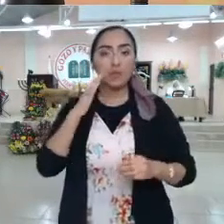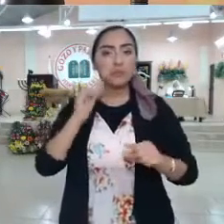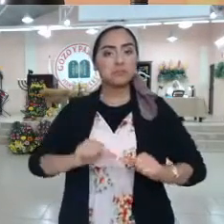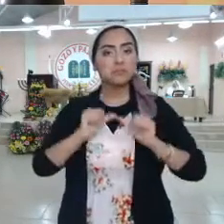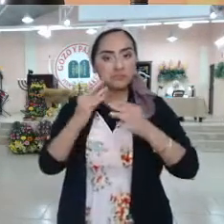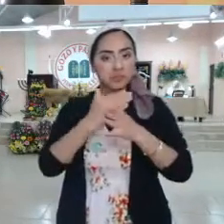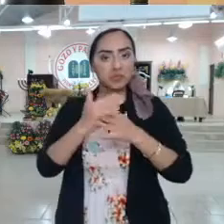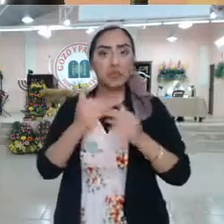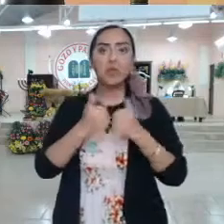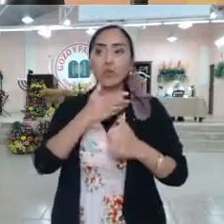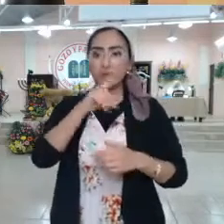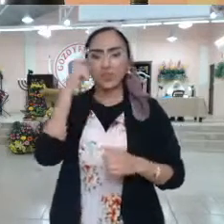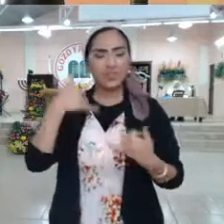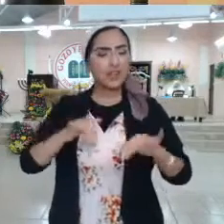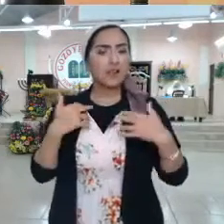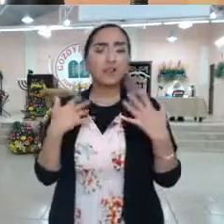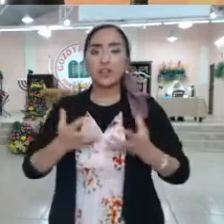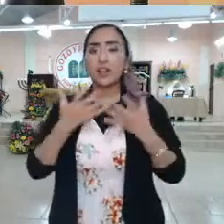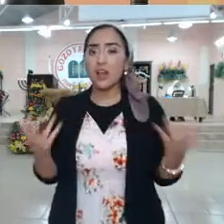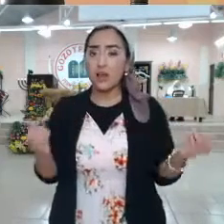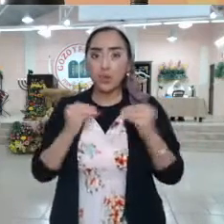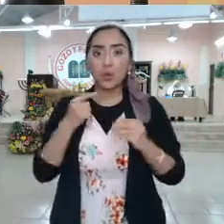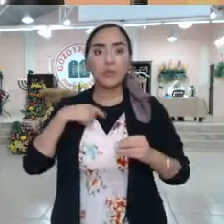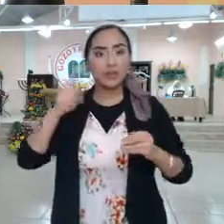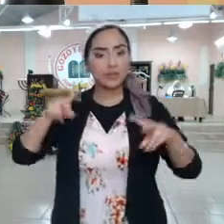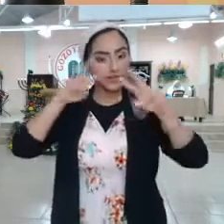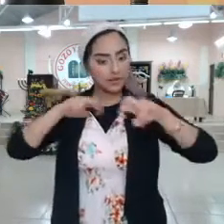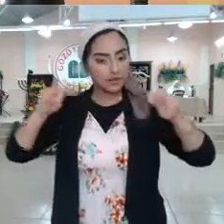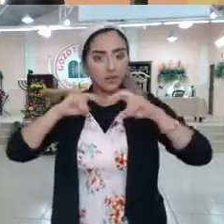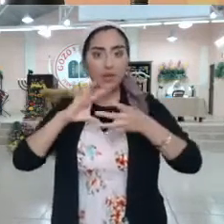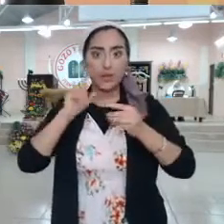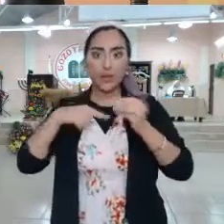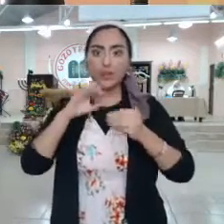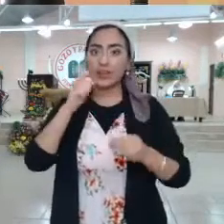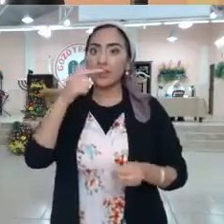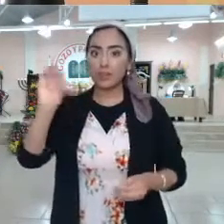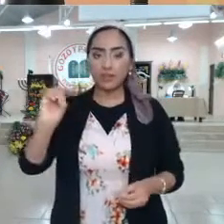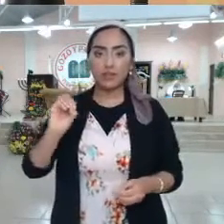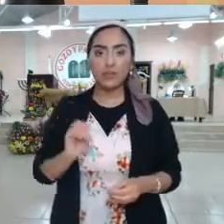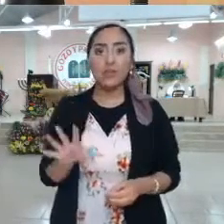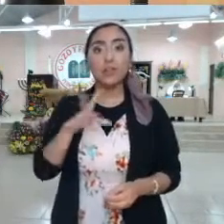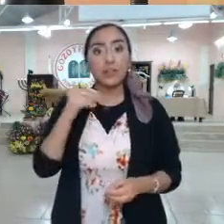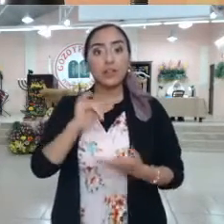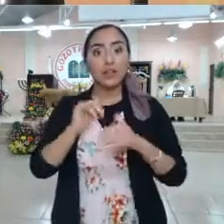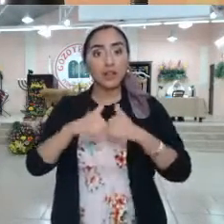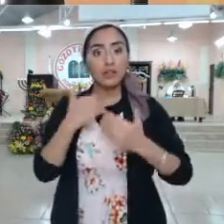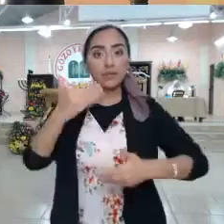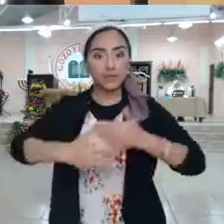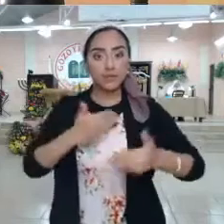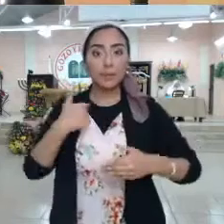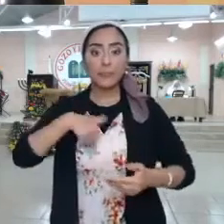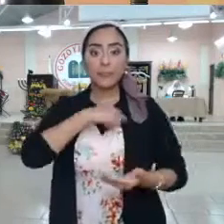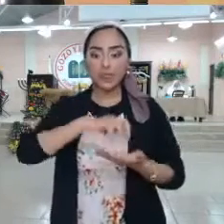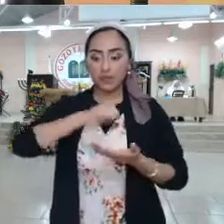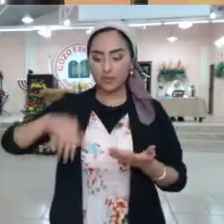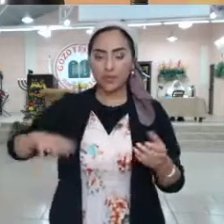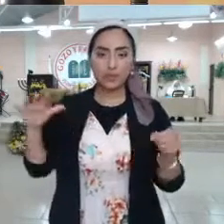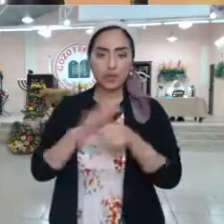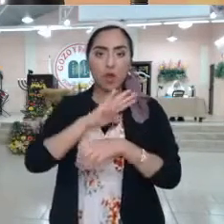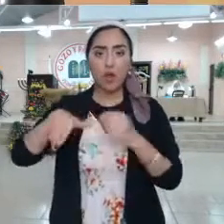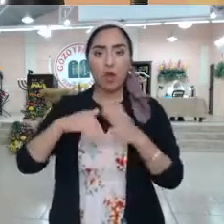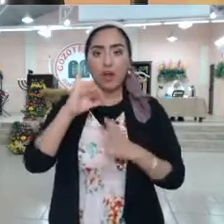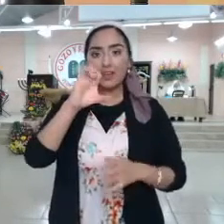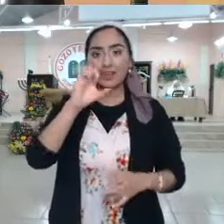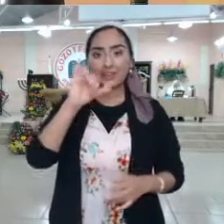compartiendo porque todavía hay mucho más que escudriñar acerca del ego. Y así entonces se quita uno totalmente la